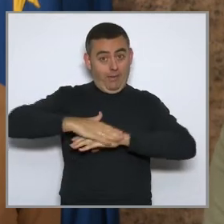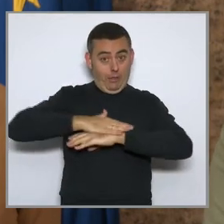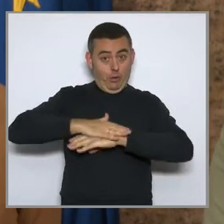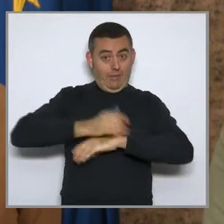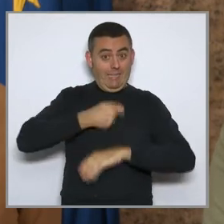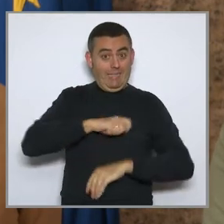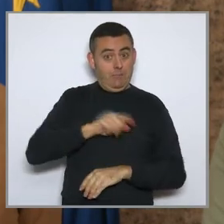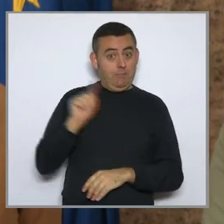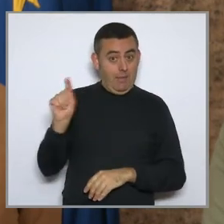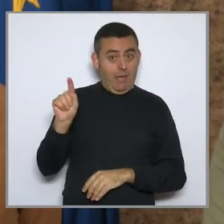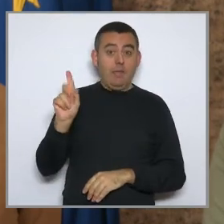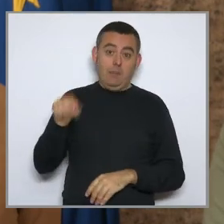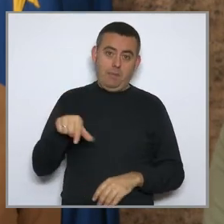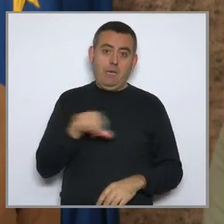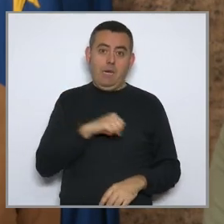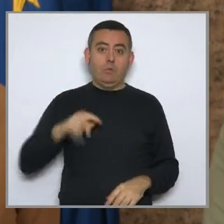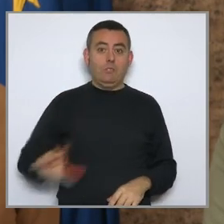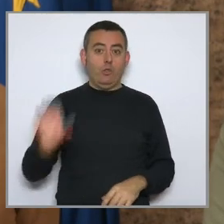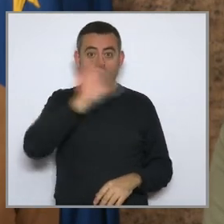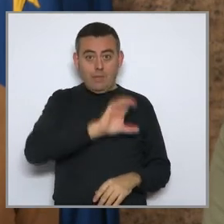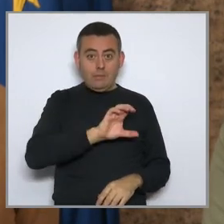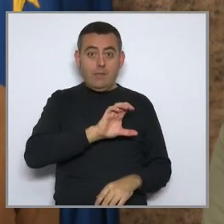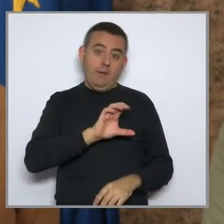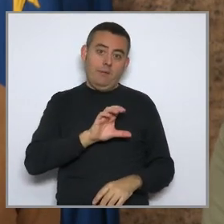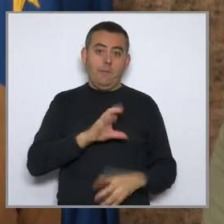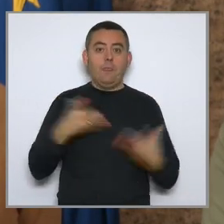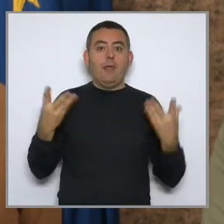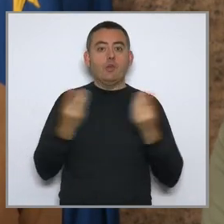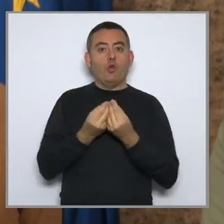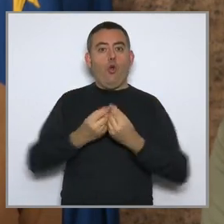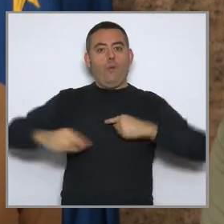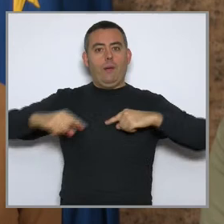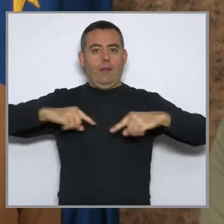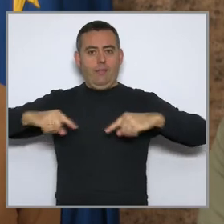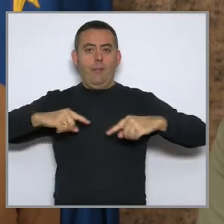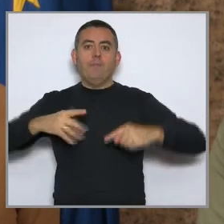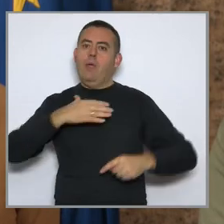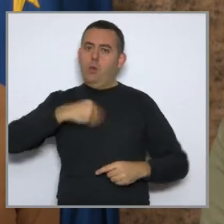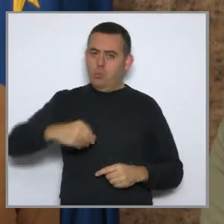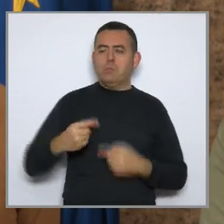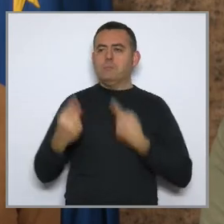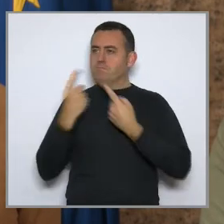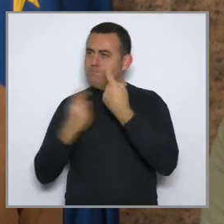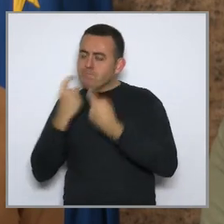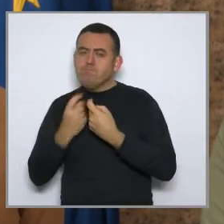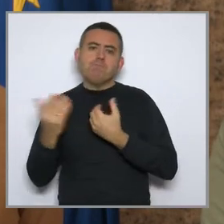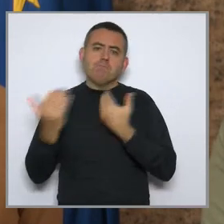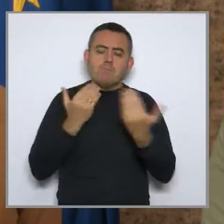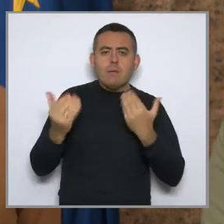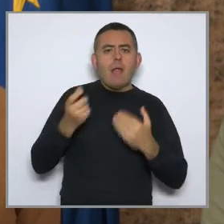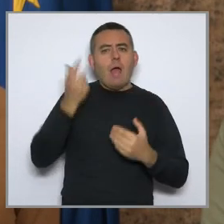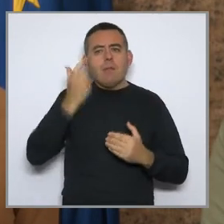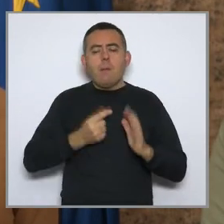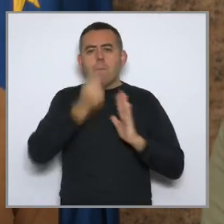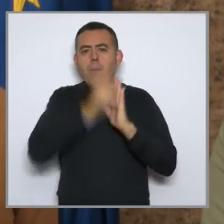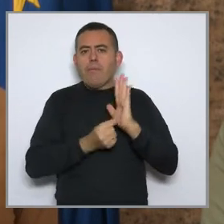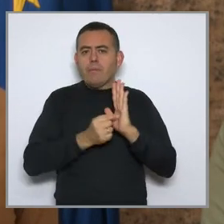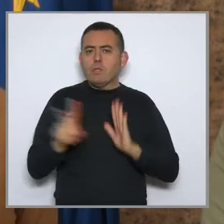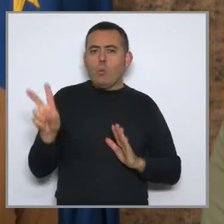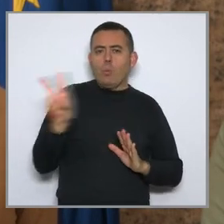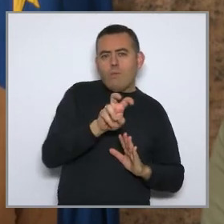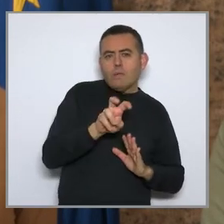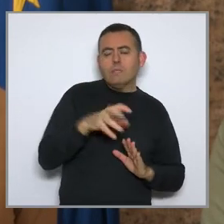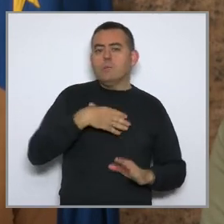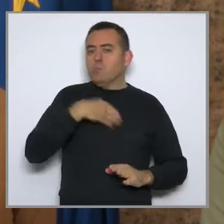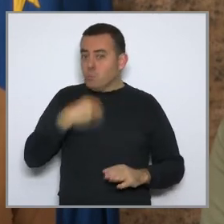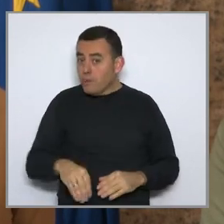y del conjunto de las comunidades autónomas, desde la cogobernanza, para ver si es necesario arbitrar nuevas medidas, nuevos